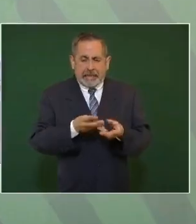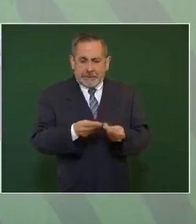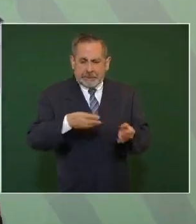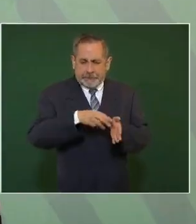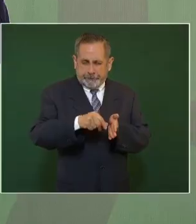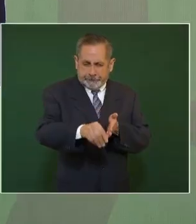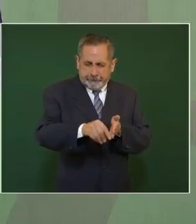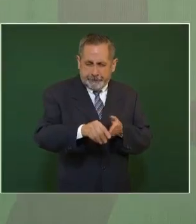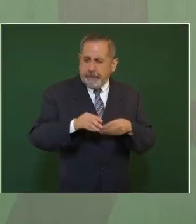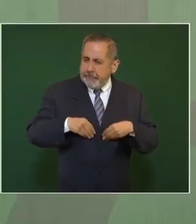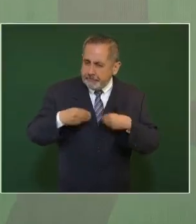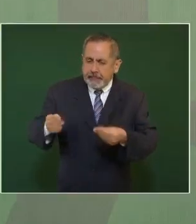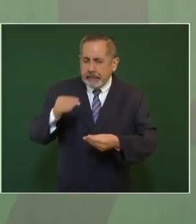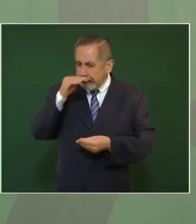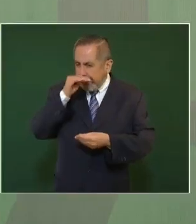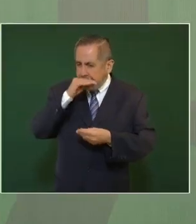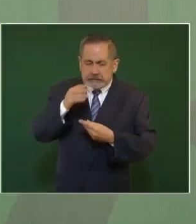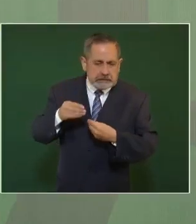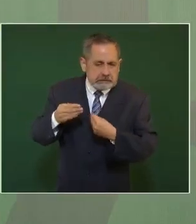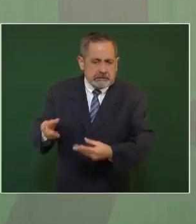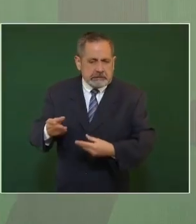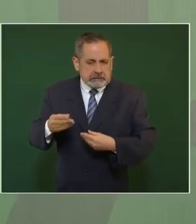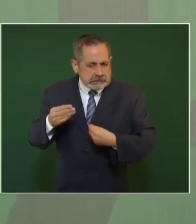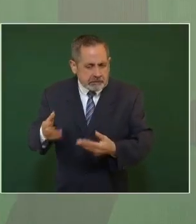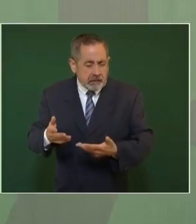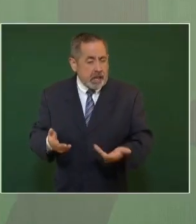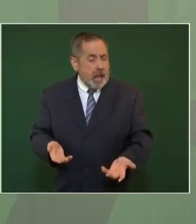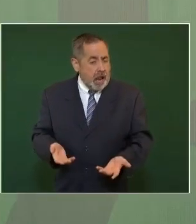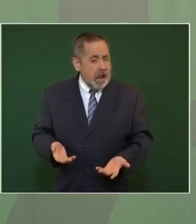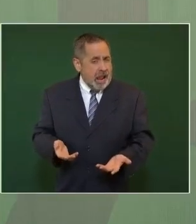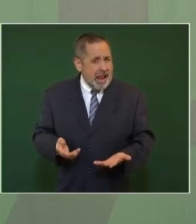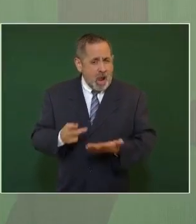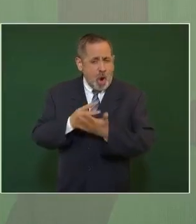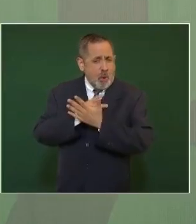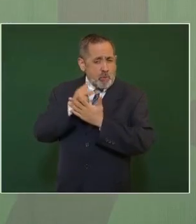Entonces, ¿cuántos programas